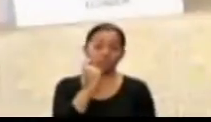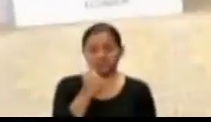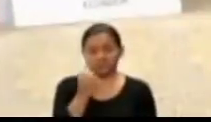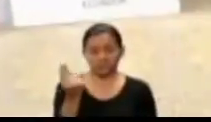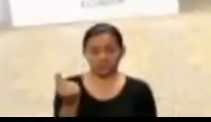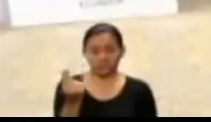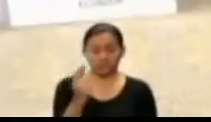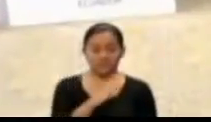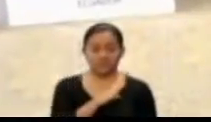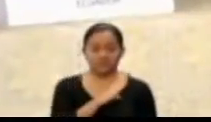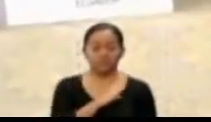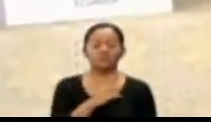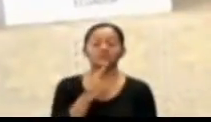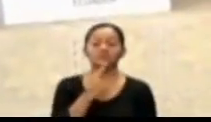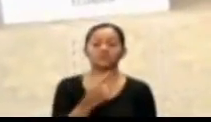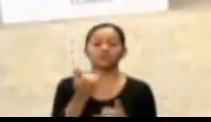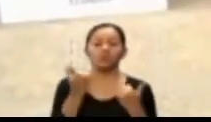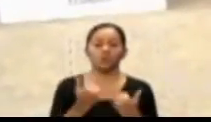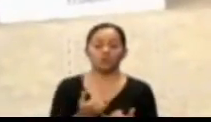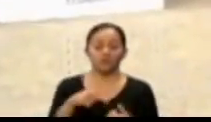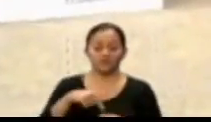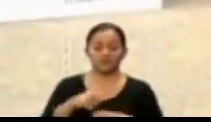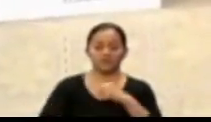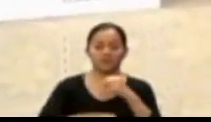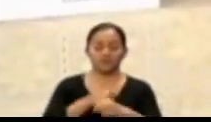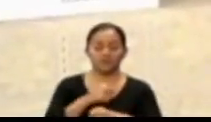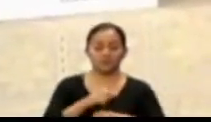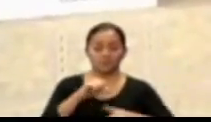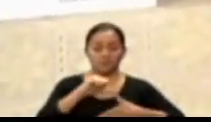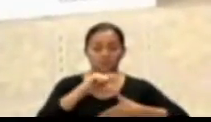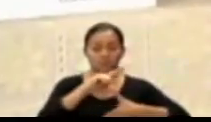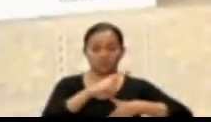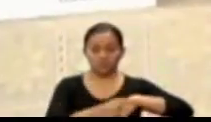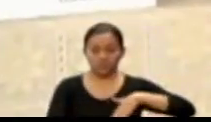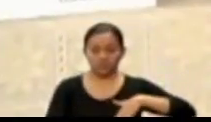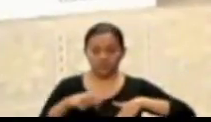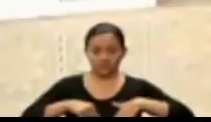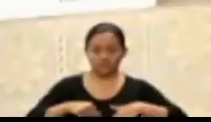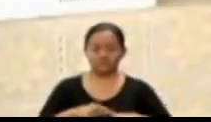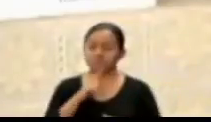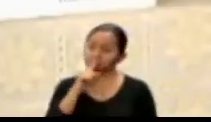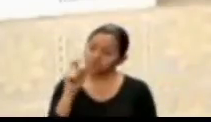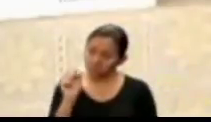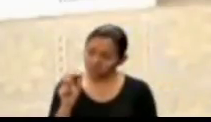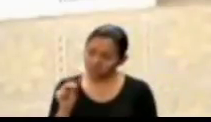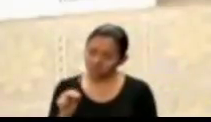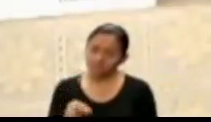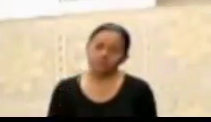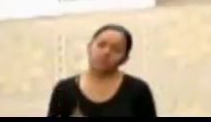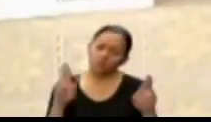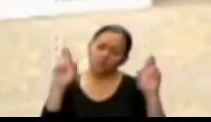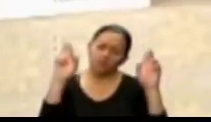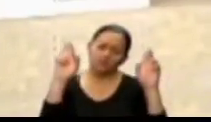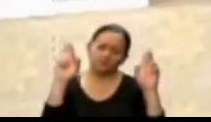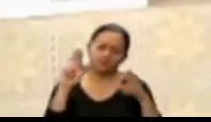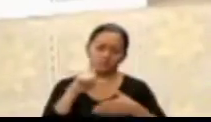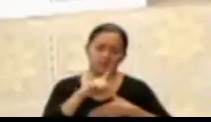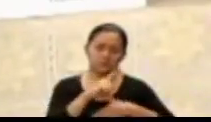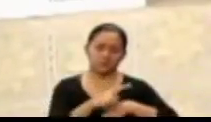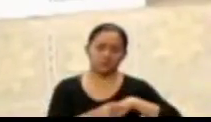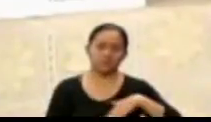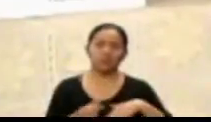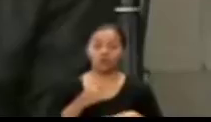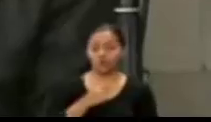este año es el año de América Latina. ¿Es el año de América Latina este año? Bueno, ojalá que sea el año de... Yo